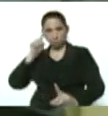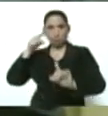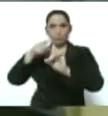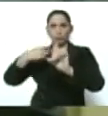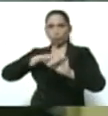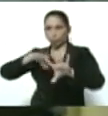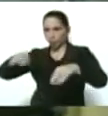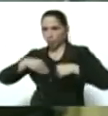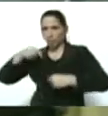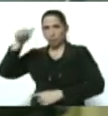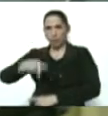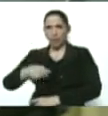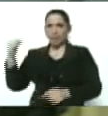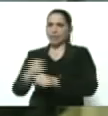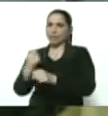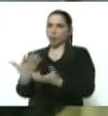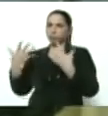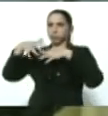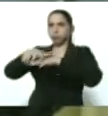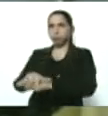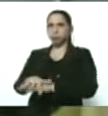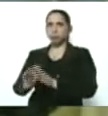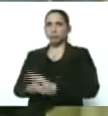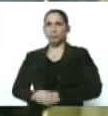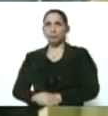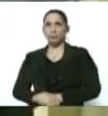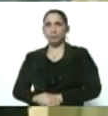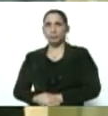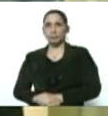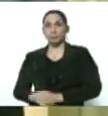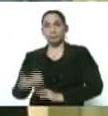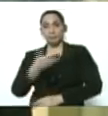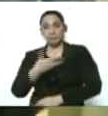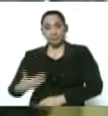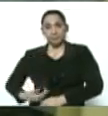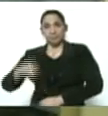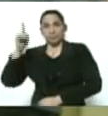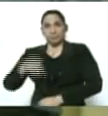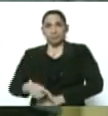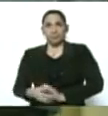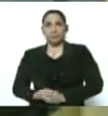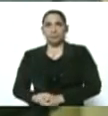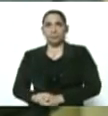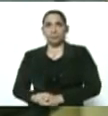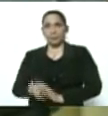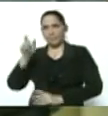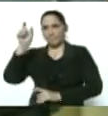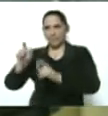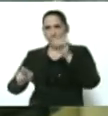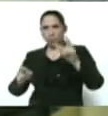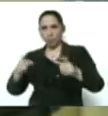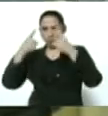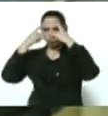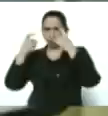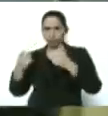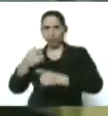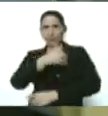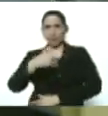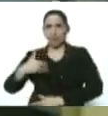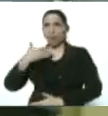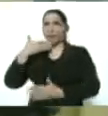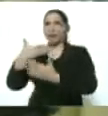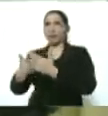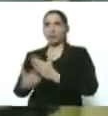asumiendo desde acá en el trabajo articulado de un solo gobierno. Presidente, y también tenemos un personal calificado en este hospital que quiero